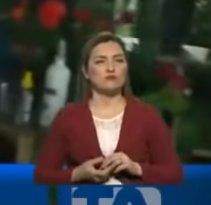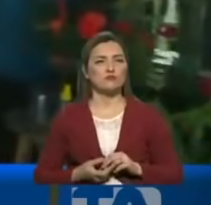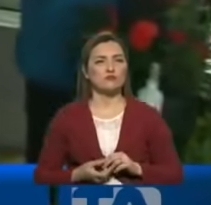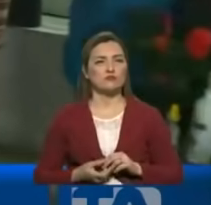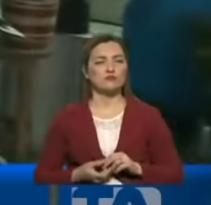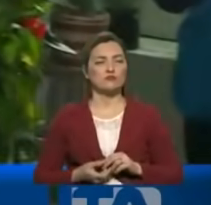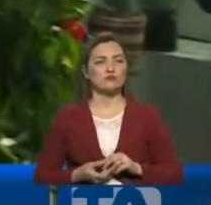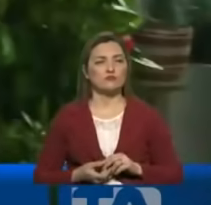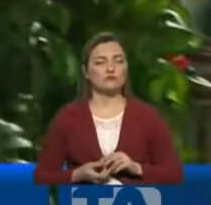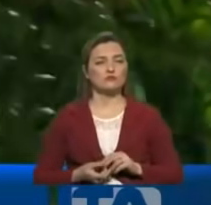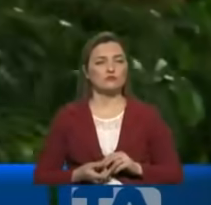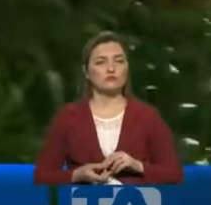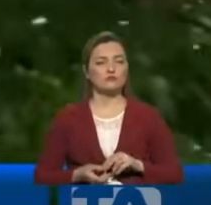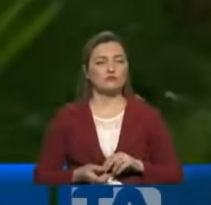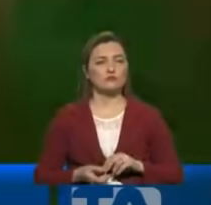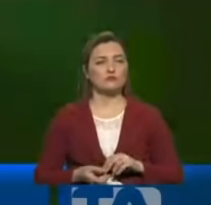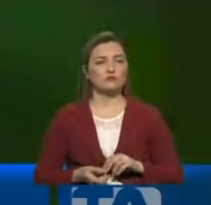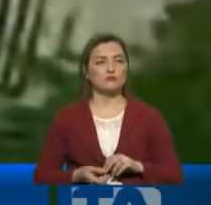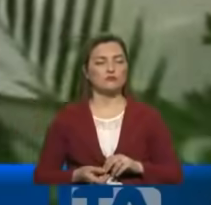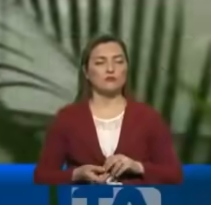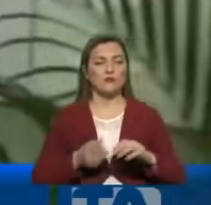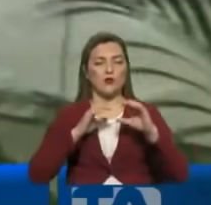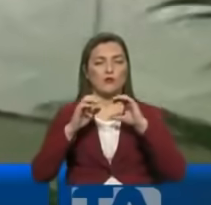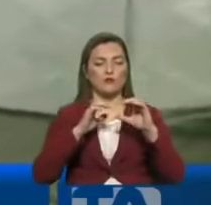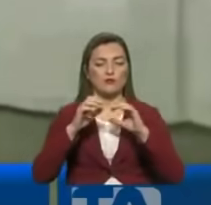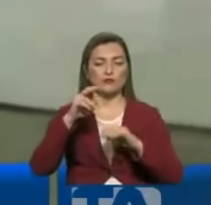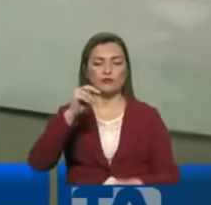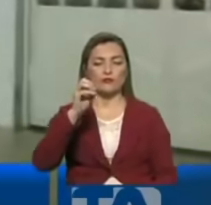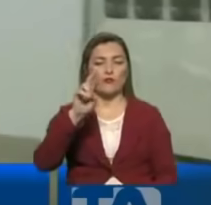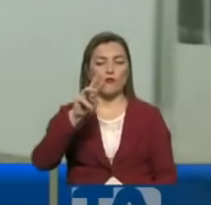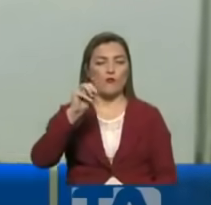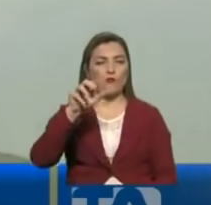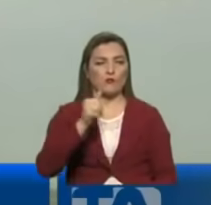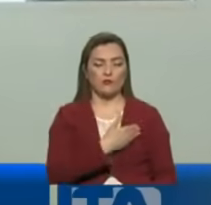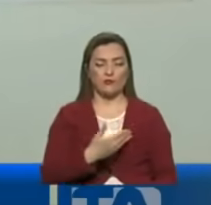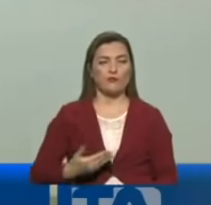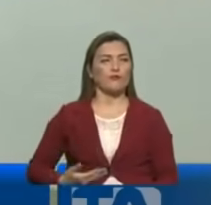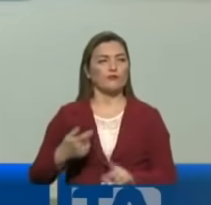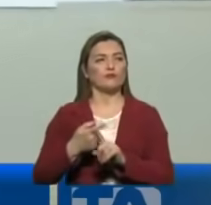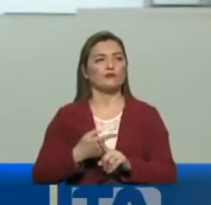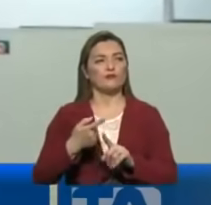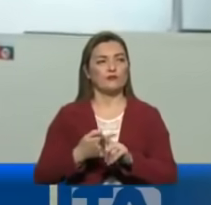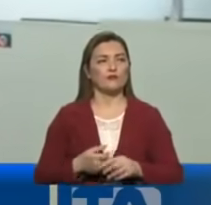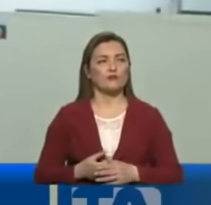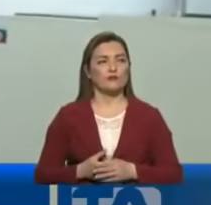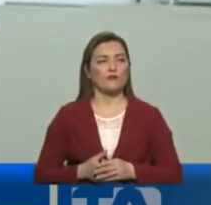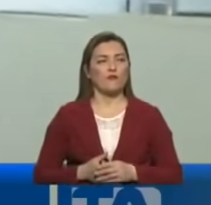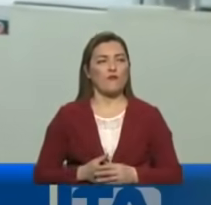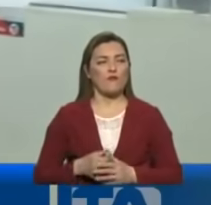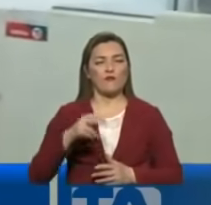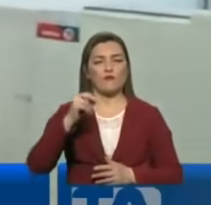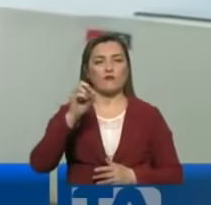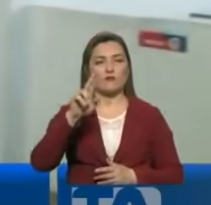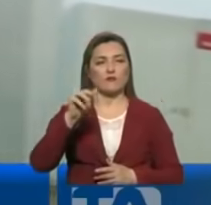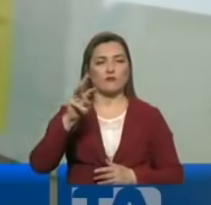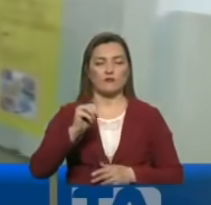acá porque queremos conversar con Norma Huachamín. Ella es la presidenta del mercado de la Rumiñahui. Señora Norma, le